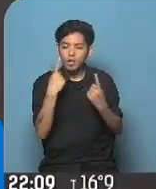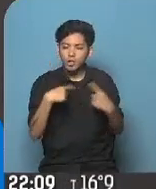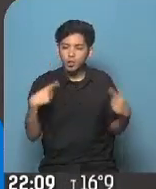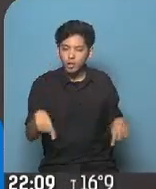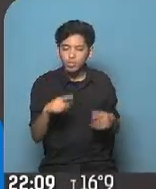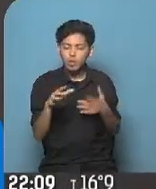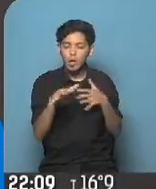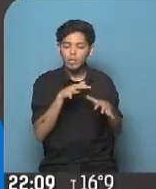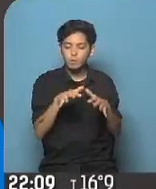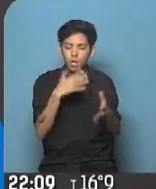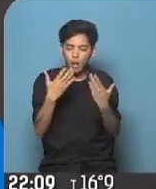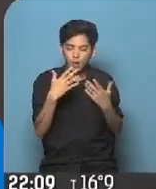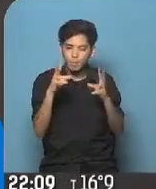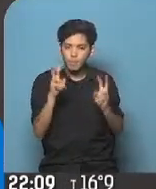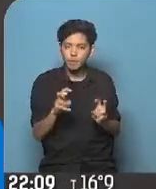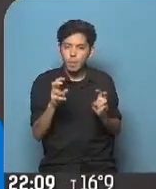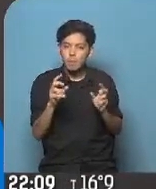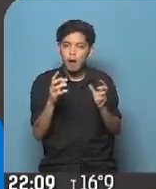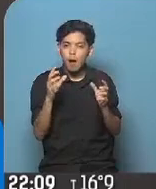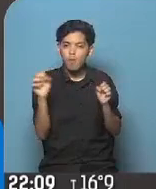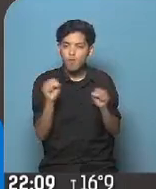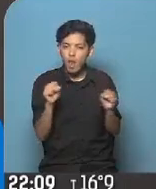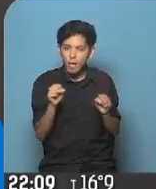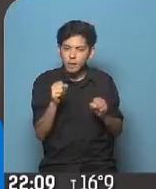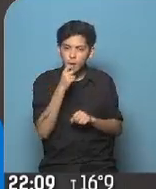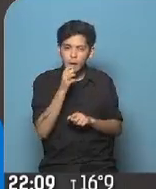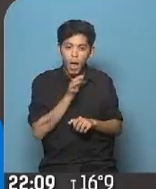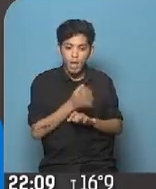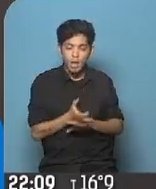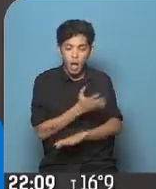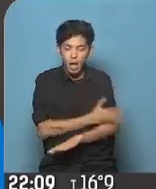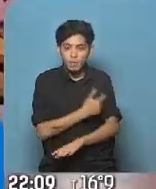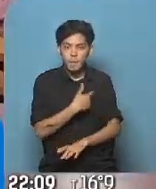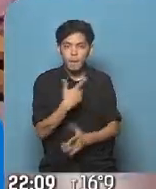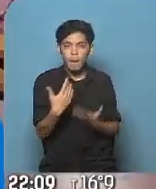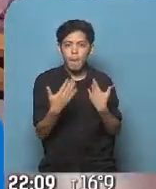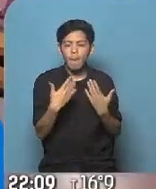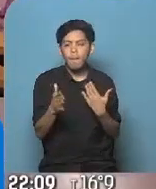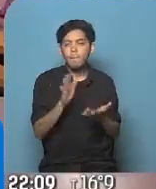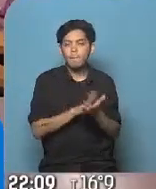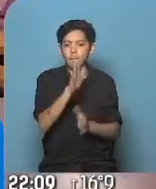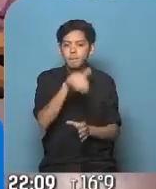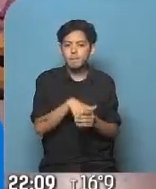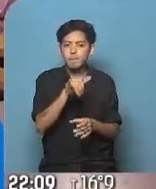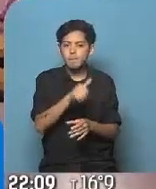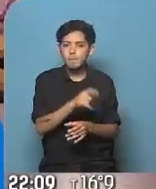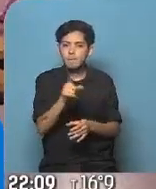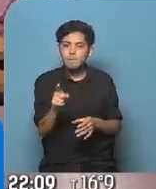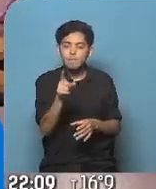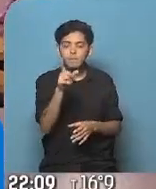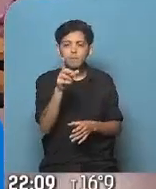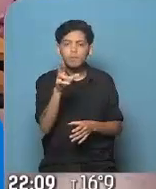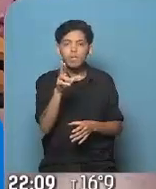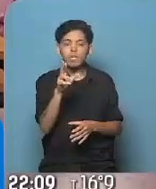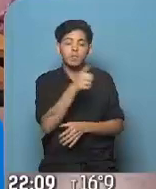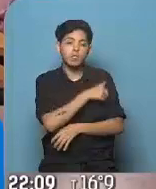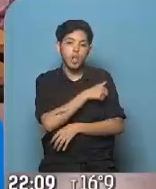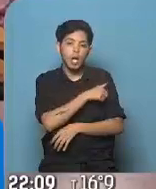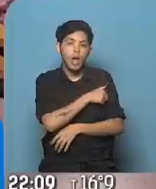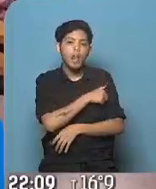con respecto a la violencia. El año pasado, cuando se hablaba ya de intervenir o no Río de Janeiro,